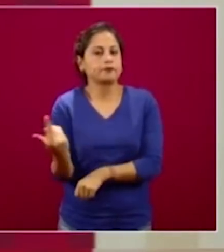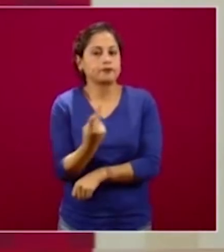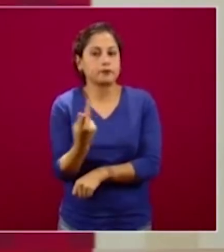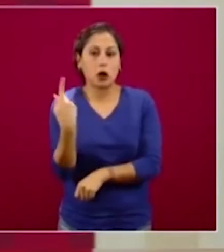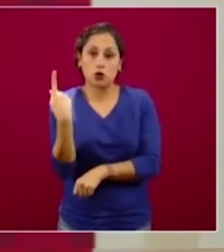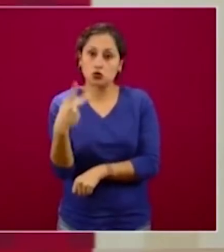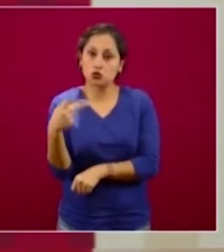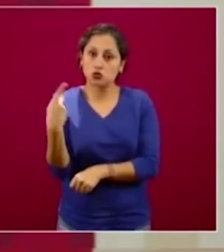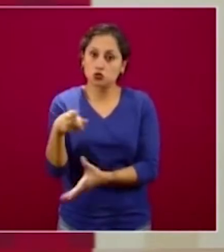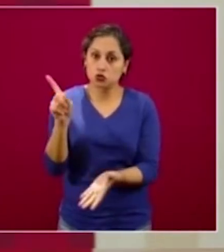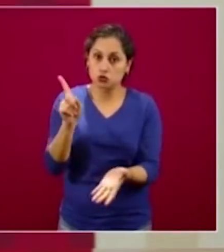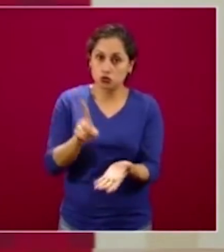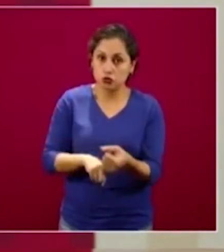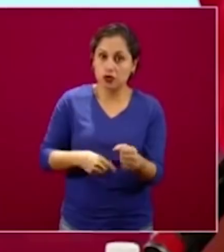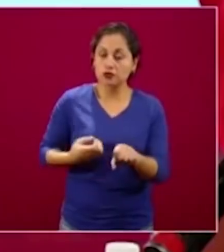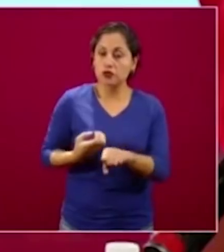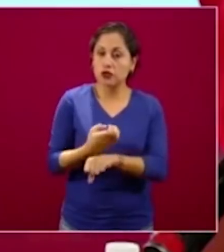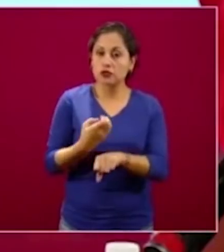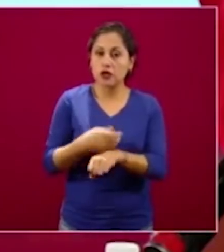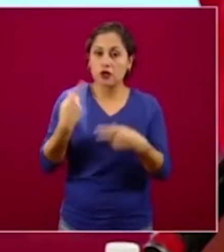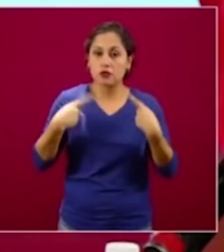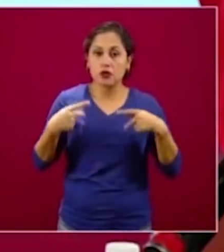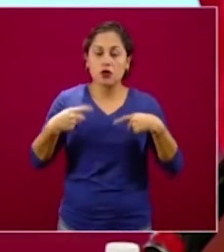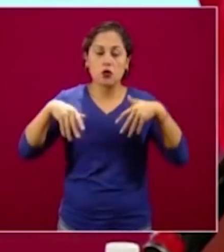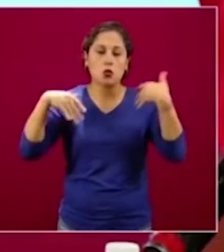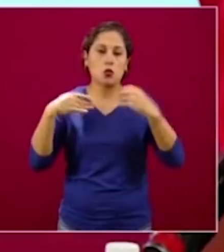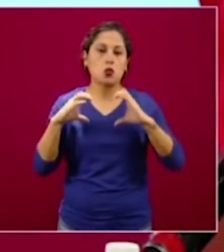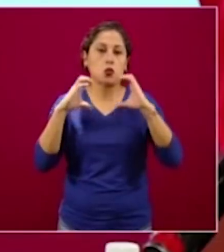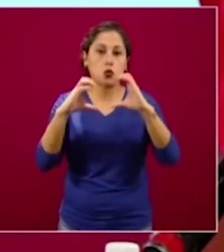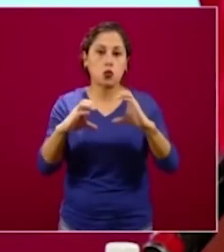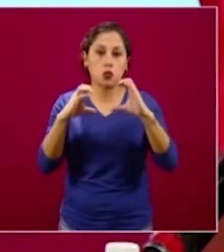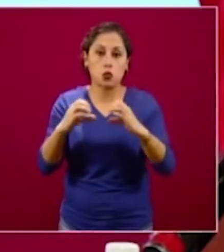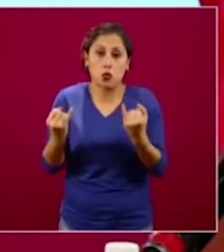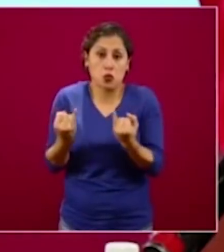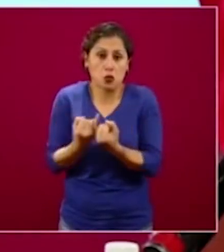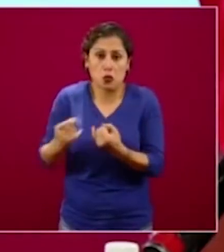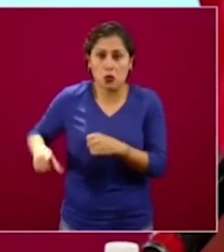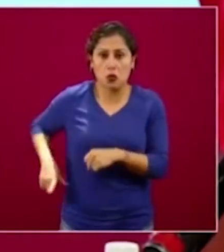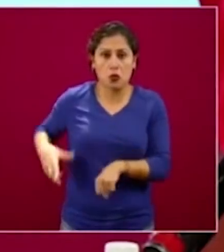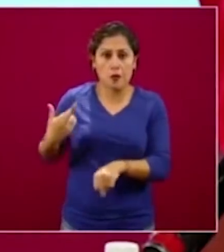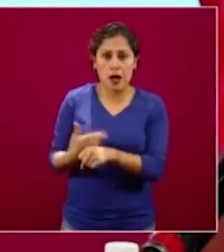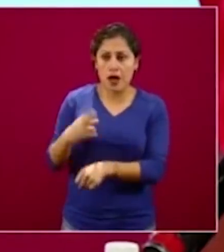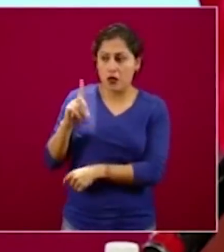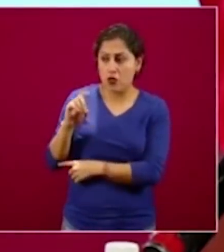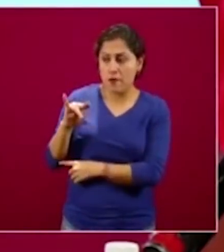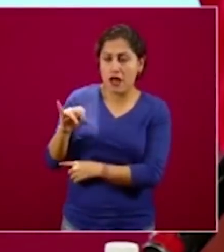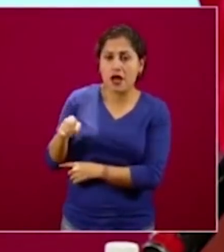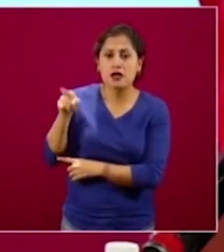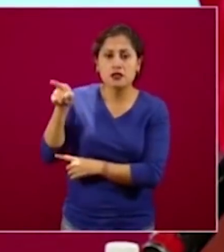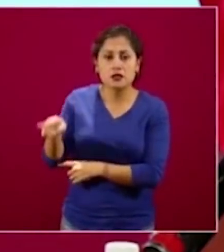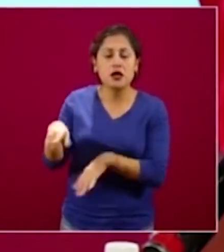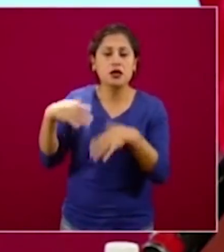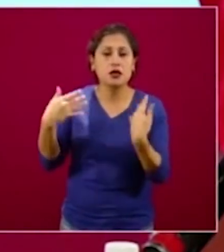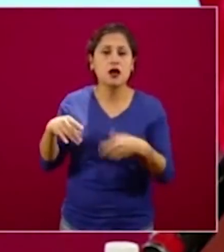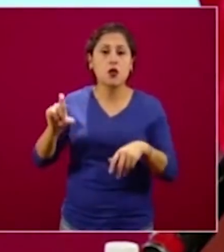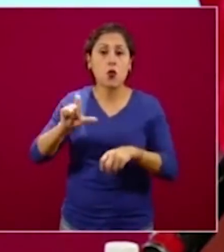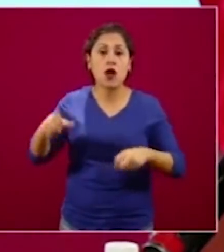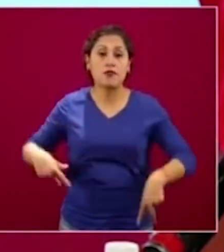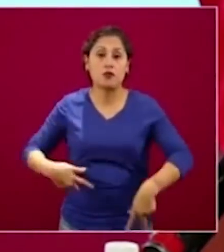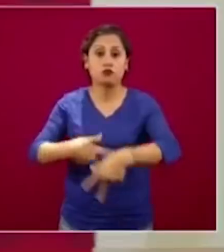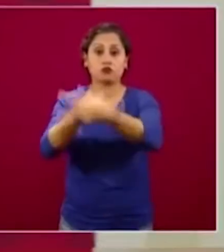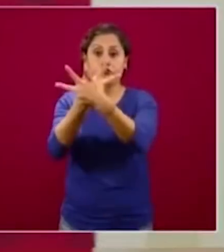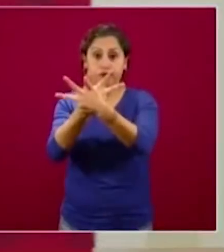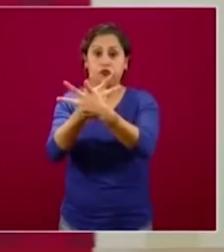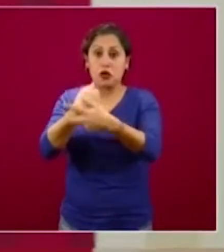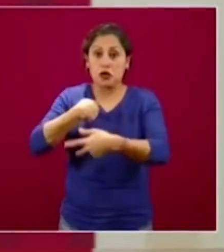su población. Y definitivamente el gobernador Francisco Domínguez es uno de ellos. En tiempo real durante la sesión le mandé un WhatsApp, me